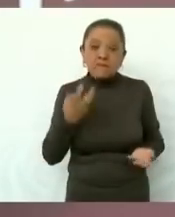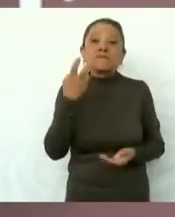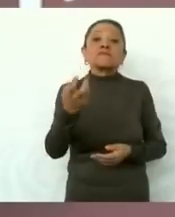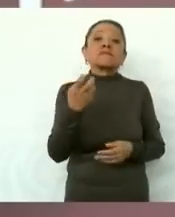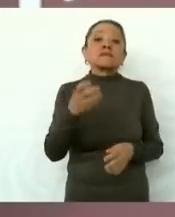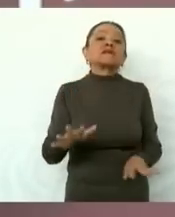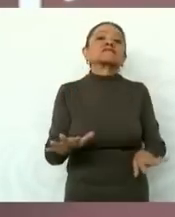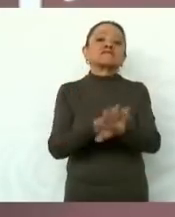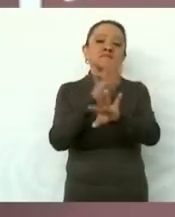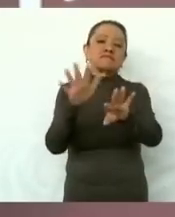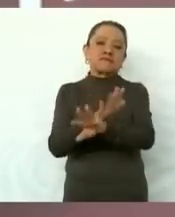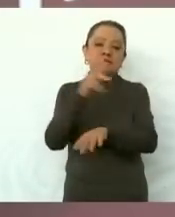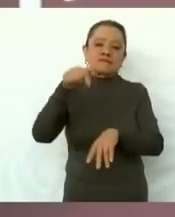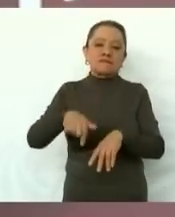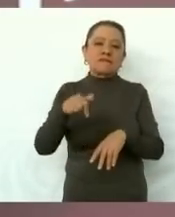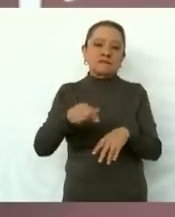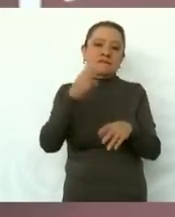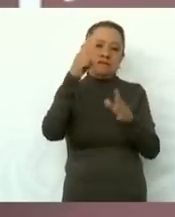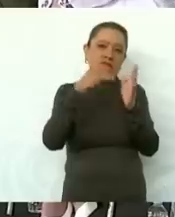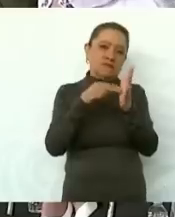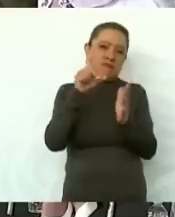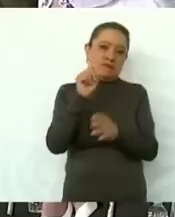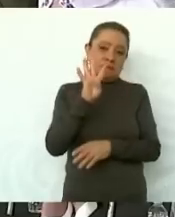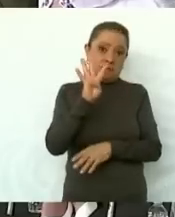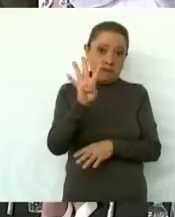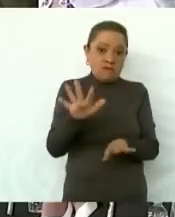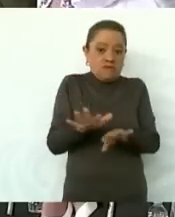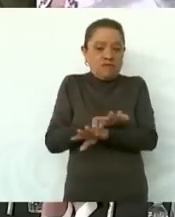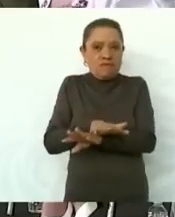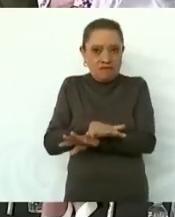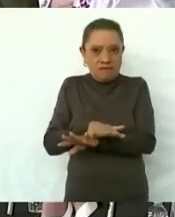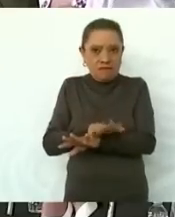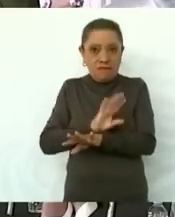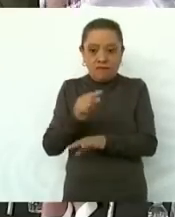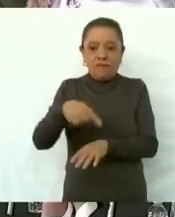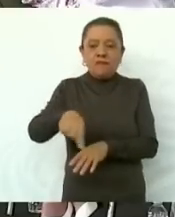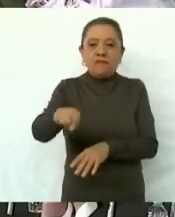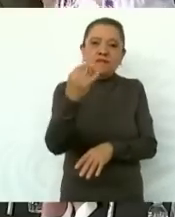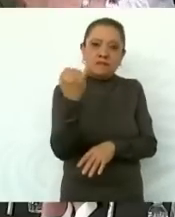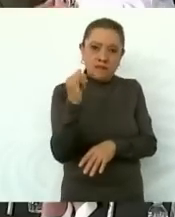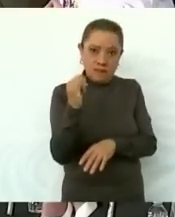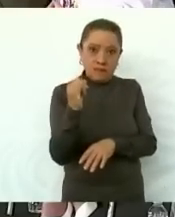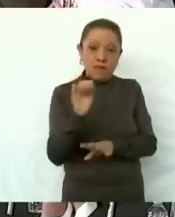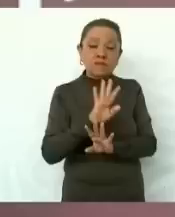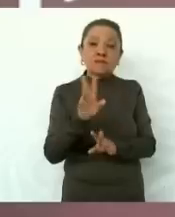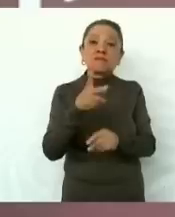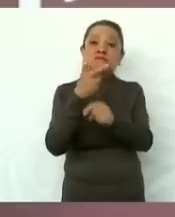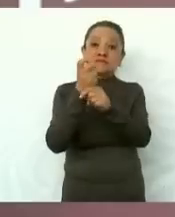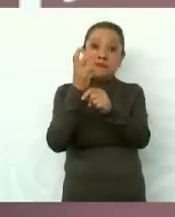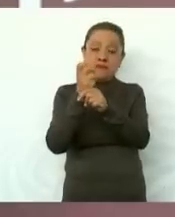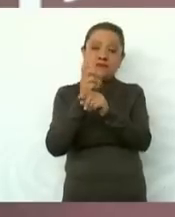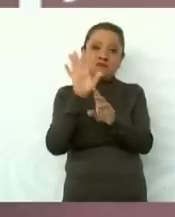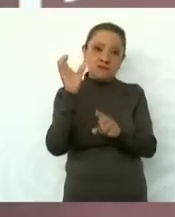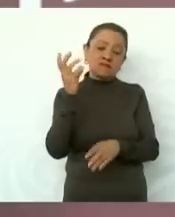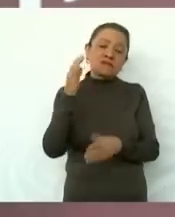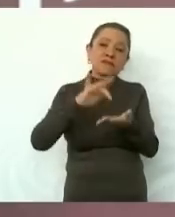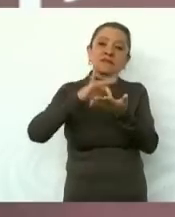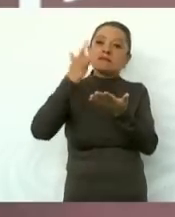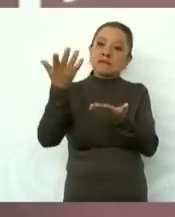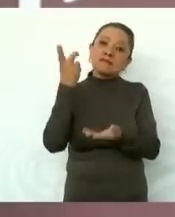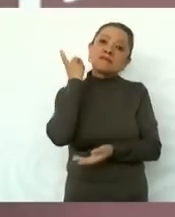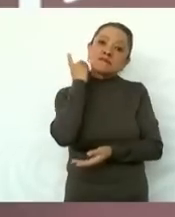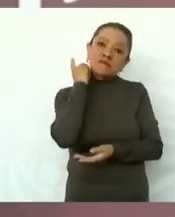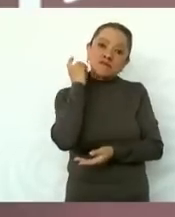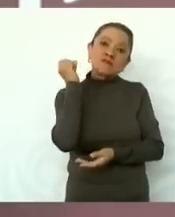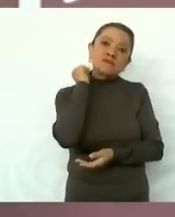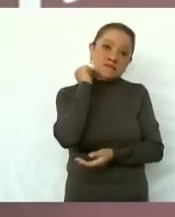en nuestro país en el 2024. Lo segundo, que fue gracias a los diputados y senadores que están aquí con